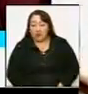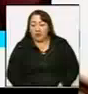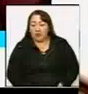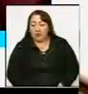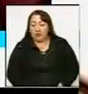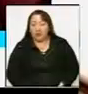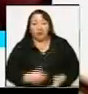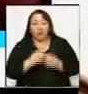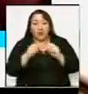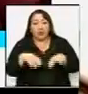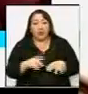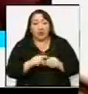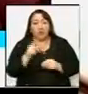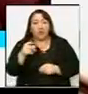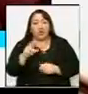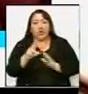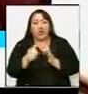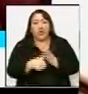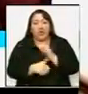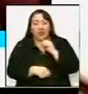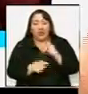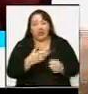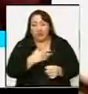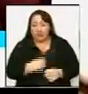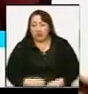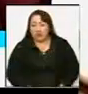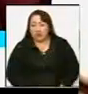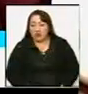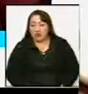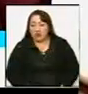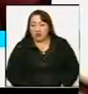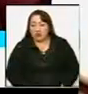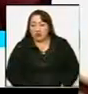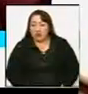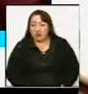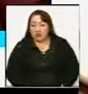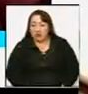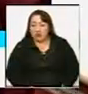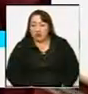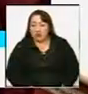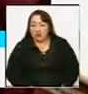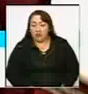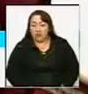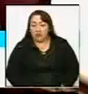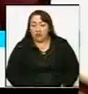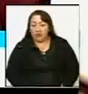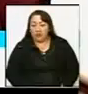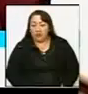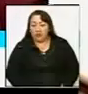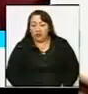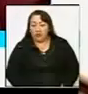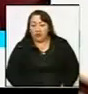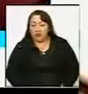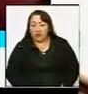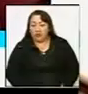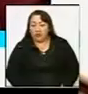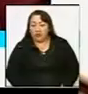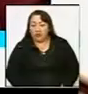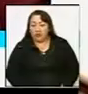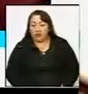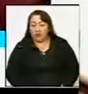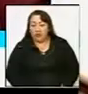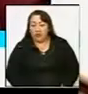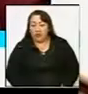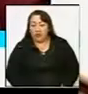uno va a poder presentar una renuncia a un partido en la RENIET, así lo dice la presidenta. No, Por eso, pues, no es posible. Acá lo que hay que hacer